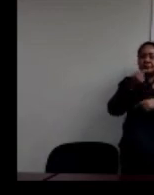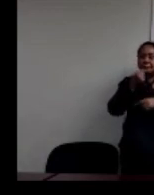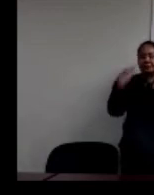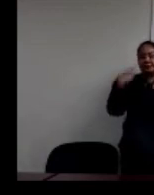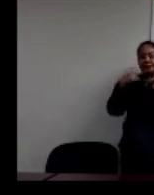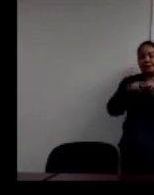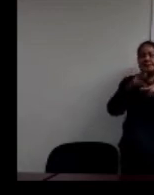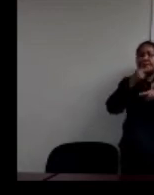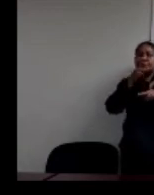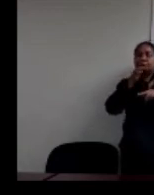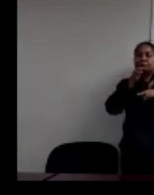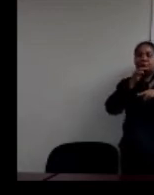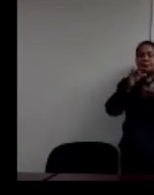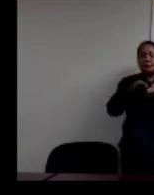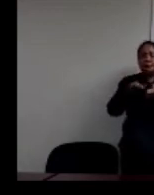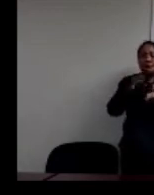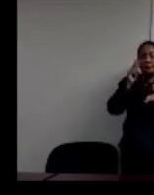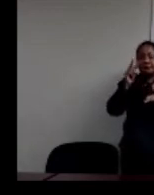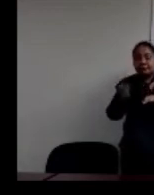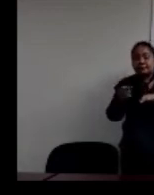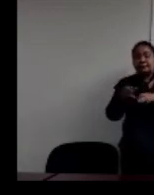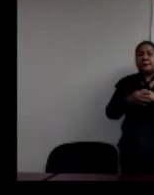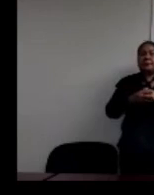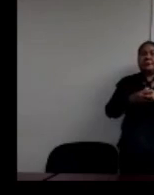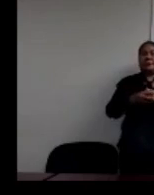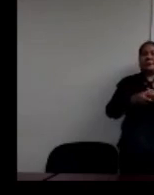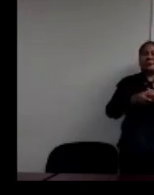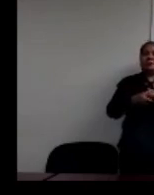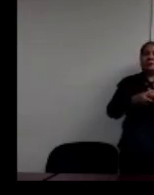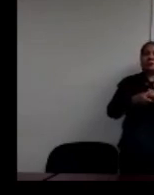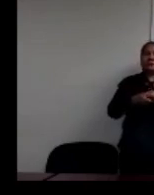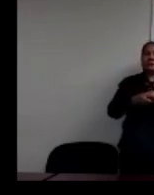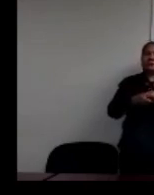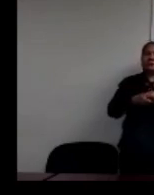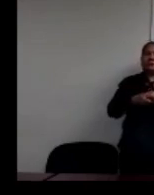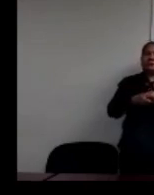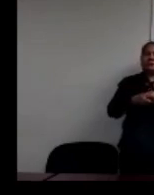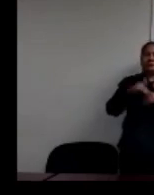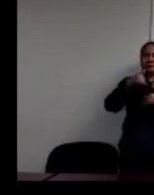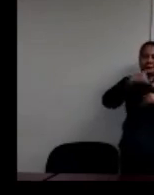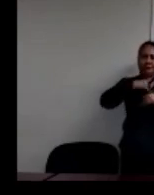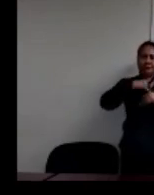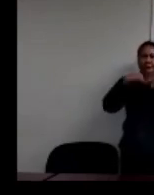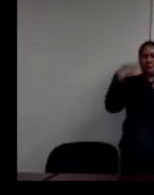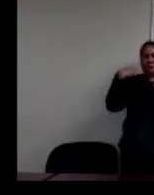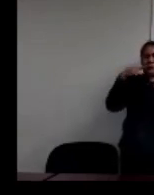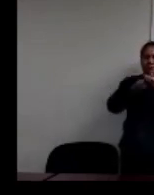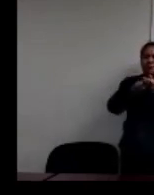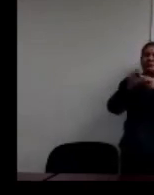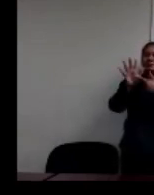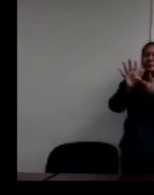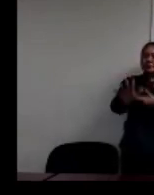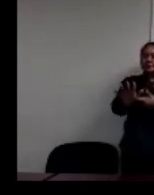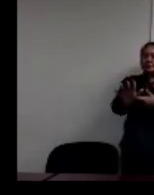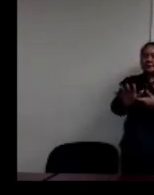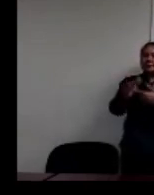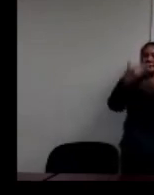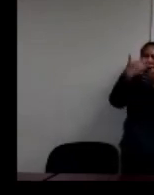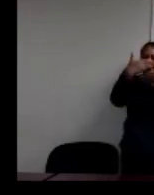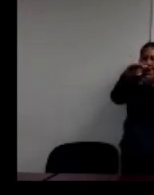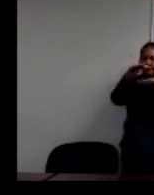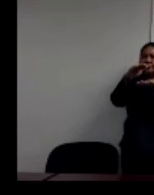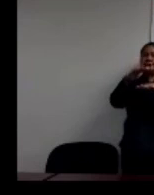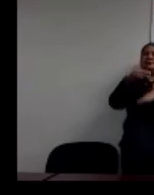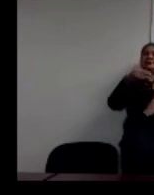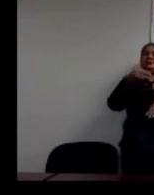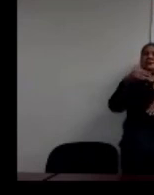alumnos hablándoles o supervisándoles 40 actividades al mismo tiempo. No. Yo, maestro, me hago presente